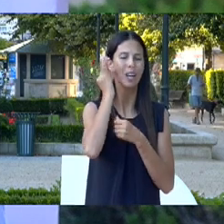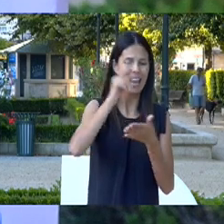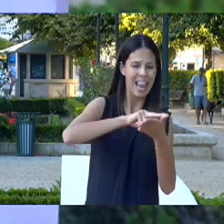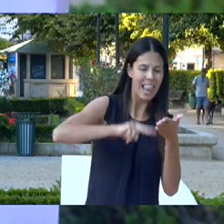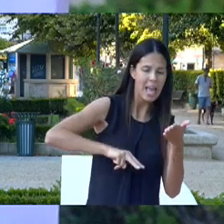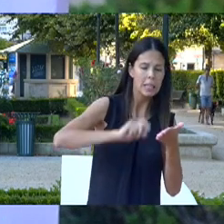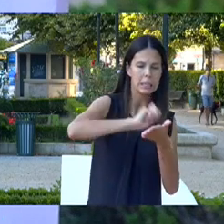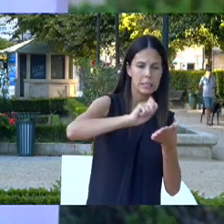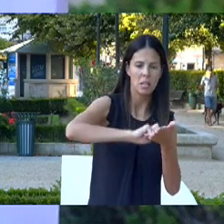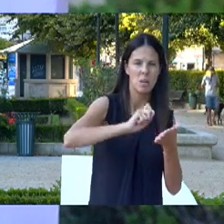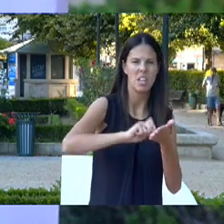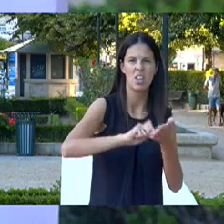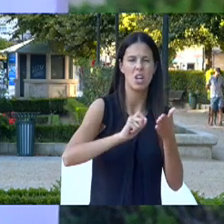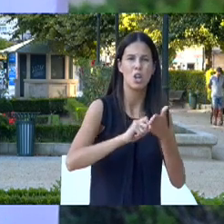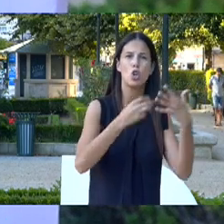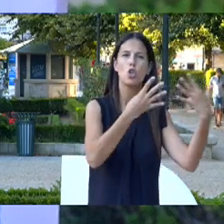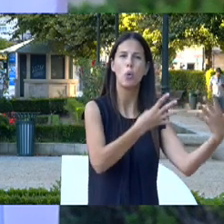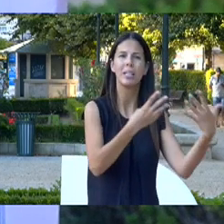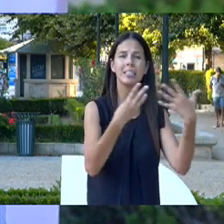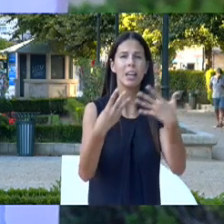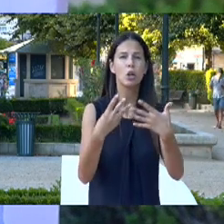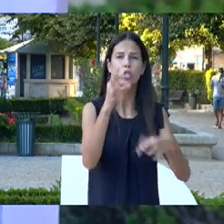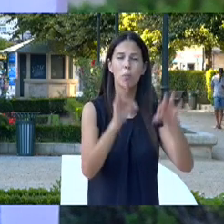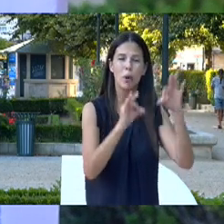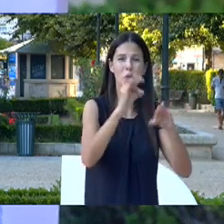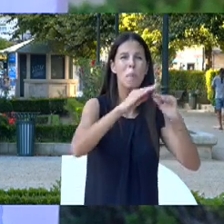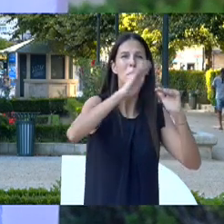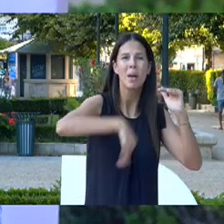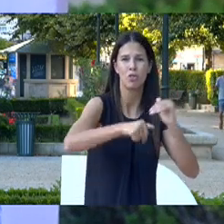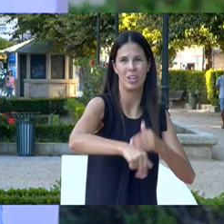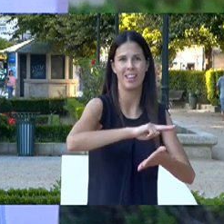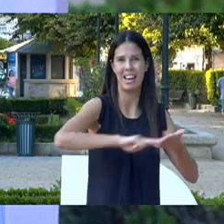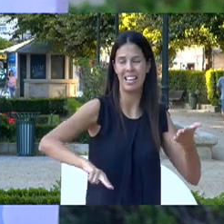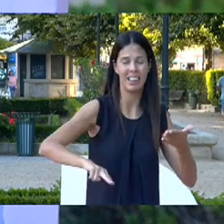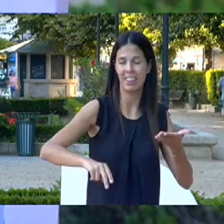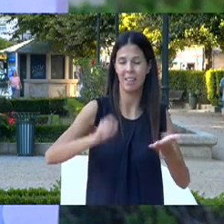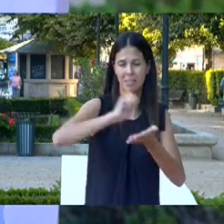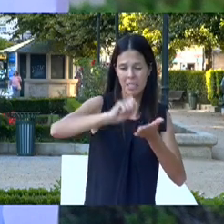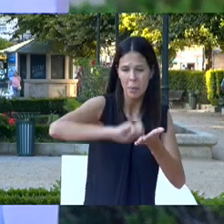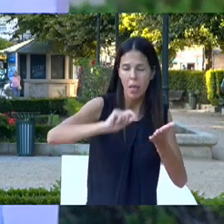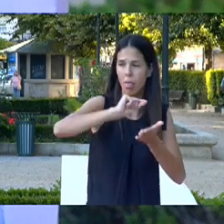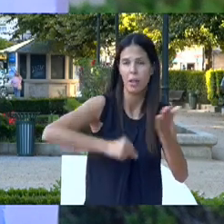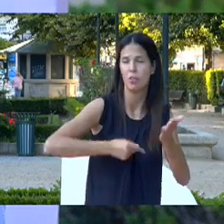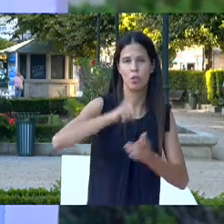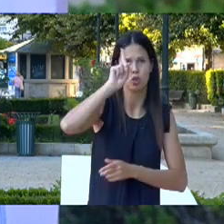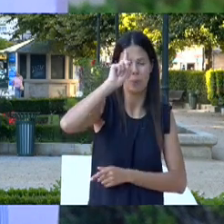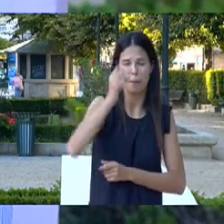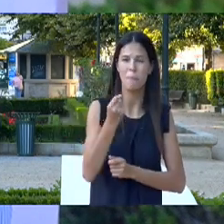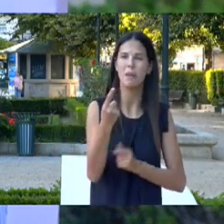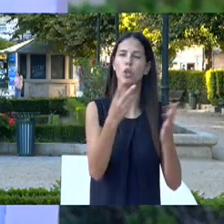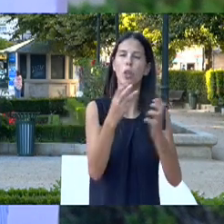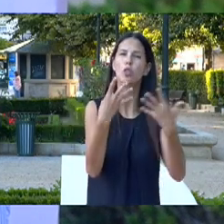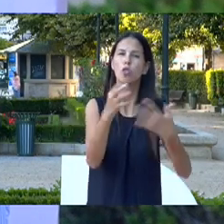era inferior ao 98%. En Galicia non sabía asinar, e en